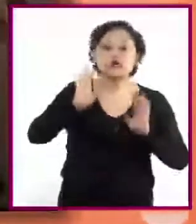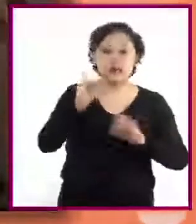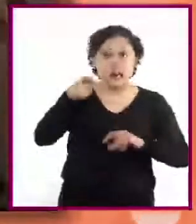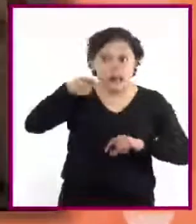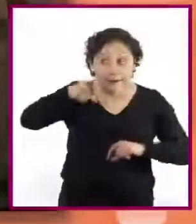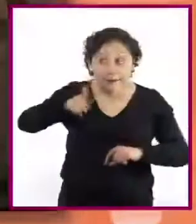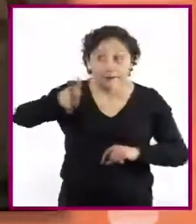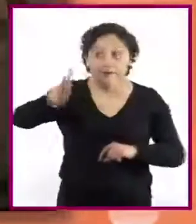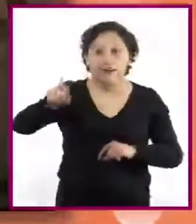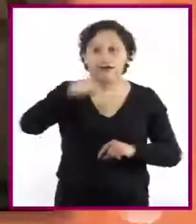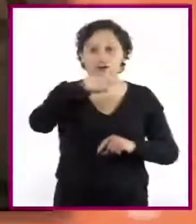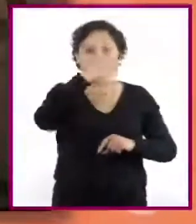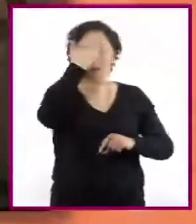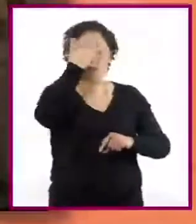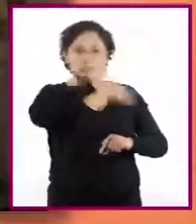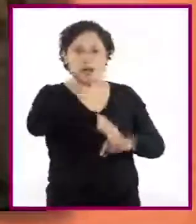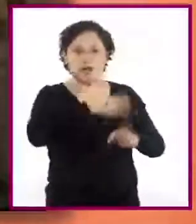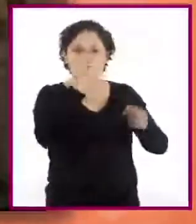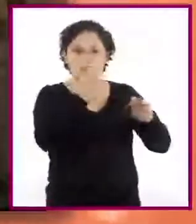tal